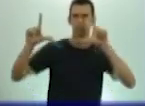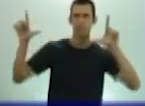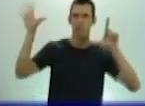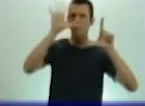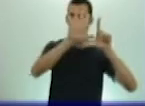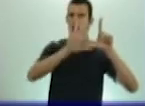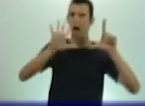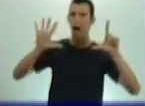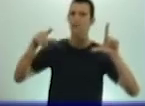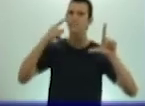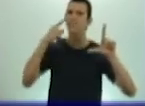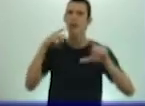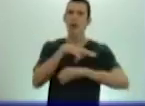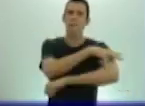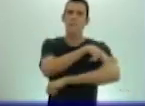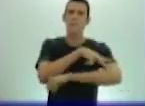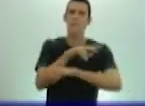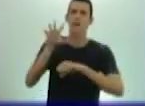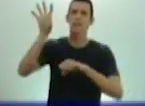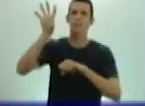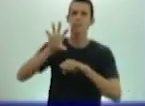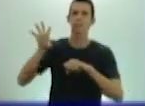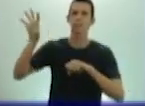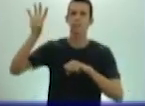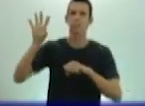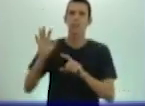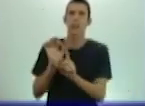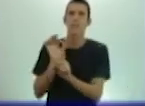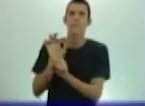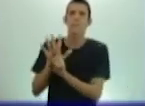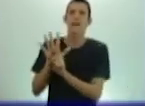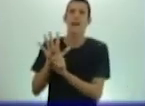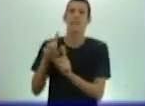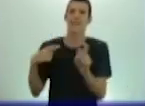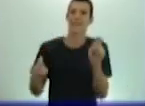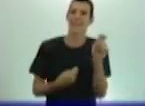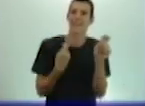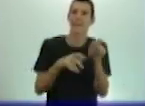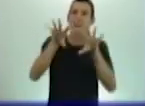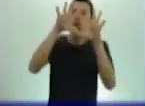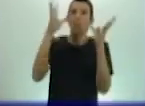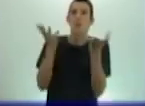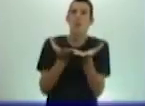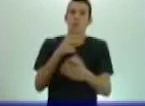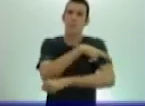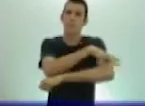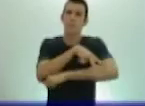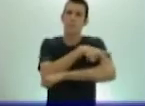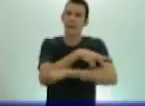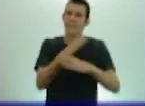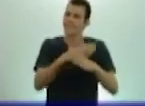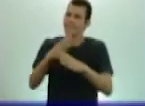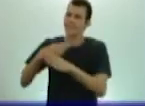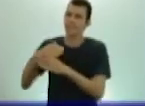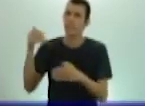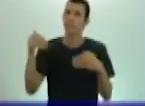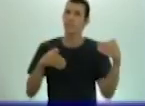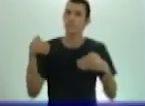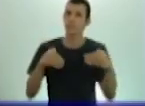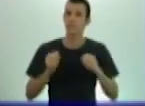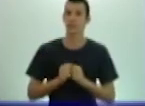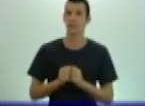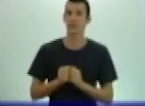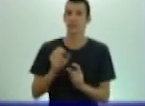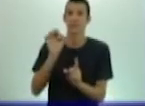los países al inicio de la Primera Guerra Mundial. Fíjense que para 1917 se estaba desarrollando en el mundo la Primera Guerra